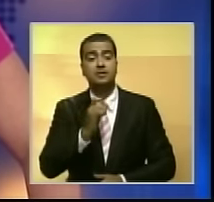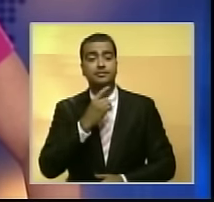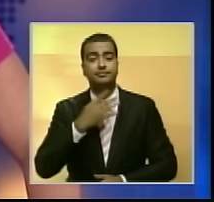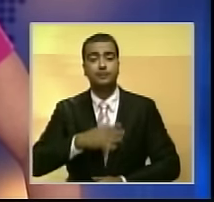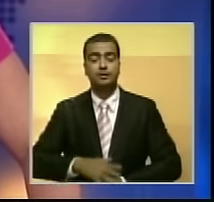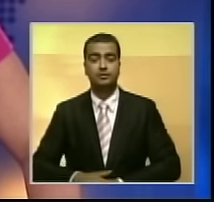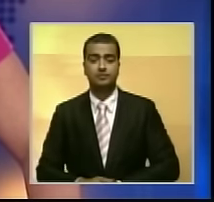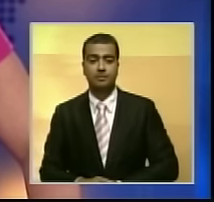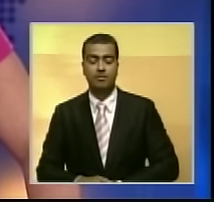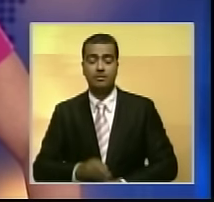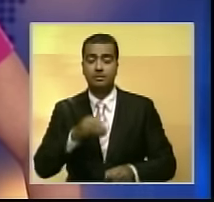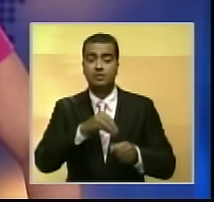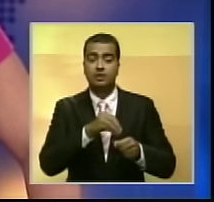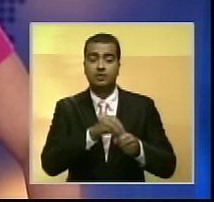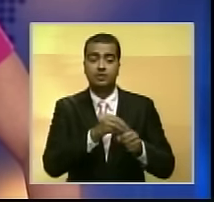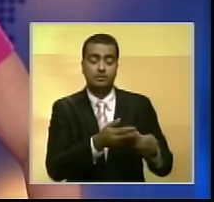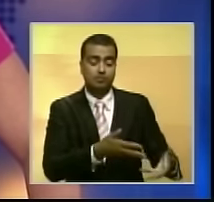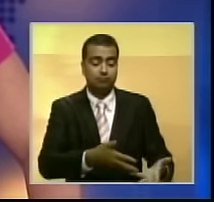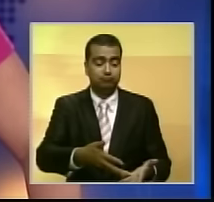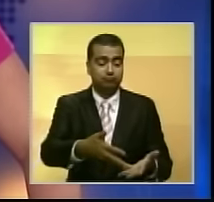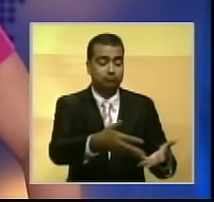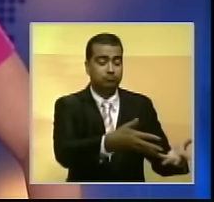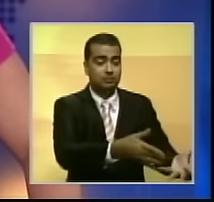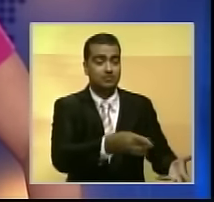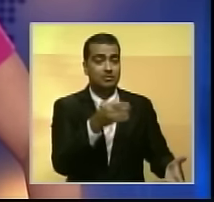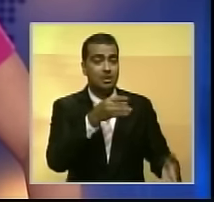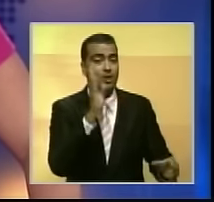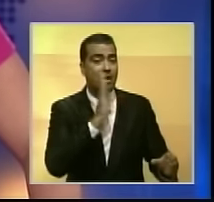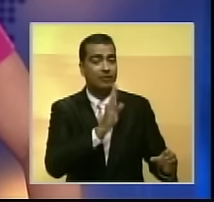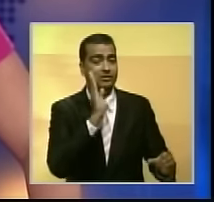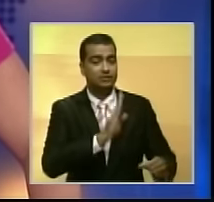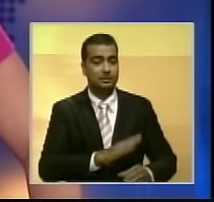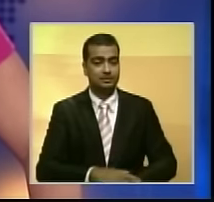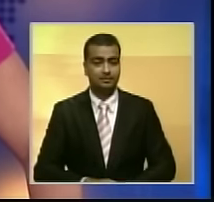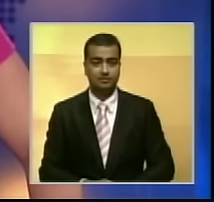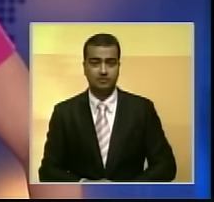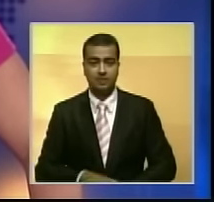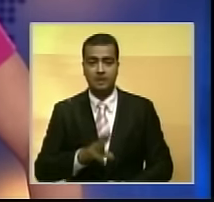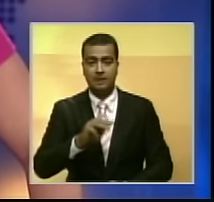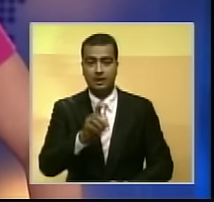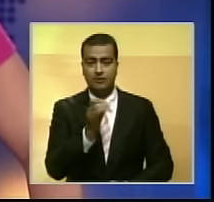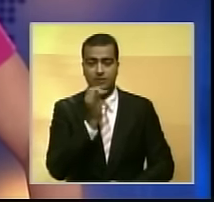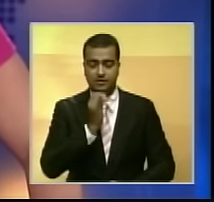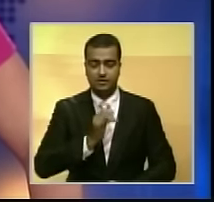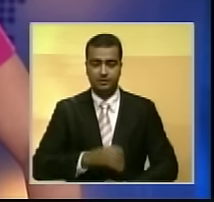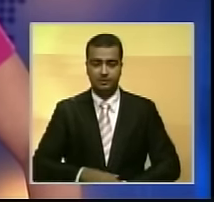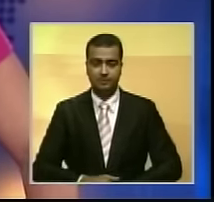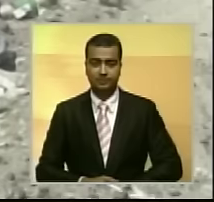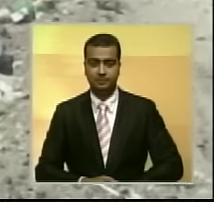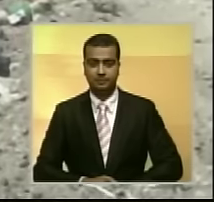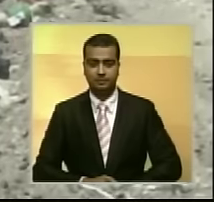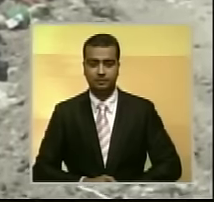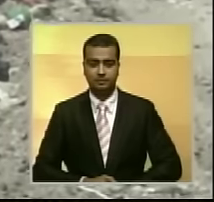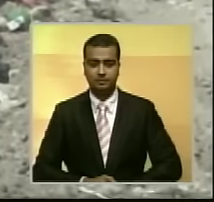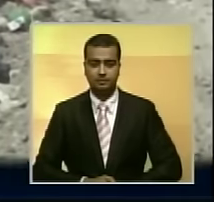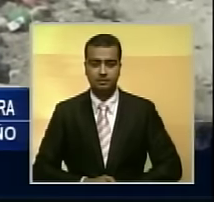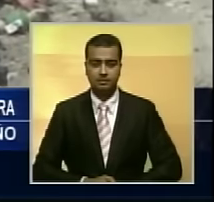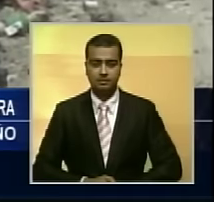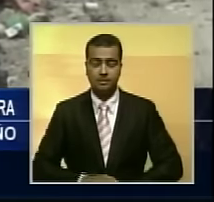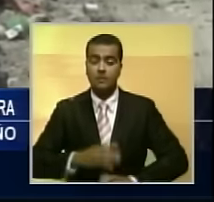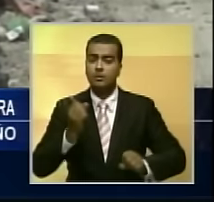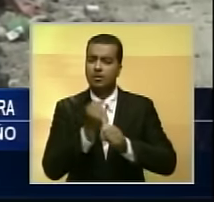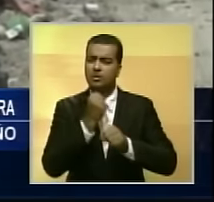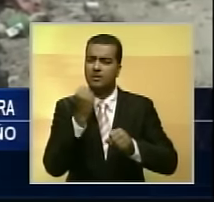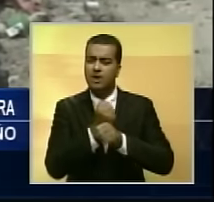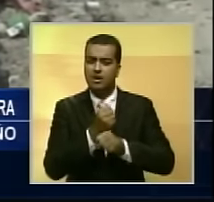gestación dentro de una ponchera en una de las fosas principales de desechos. Marine Glot nos tiene la información. Los